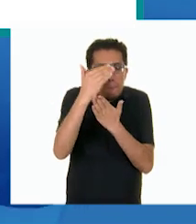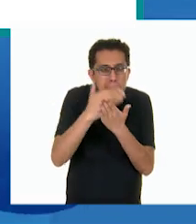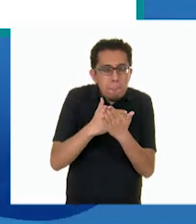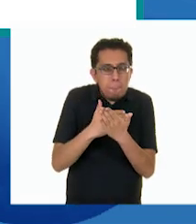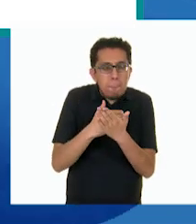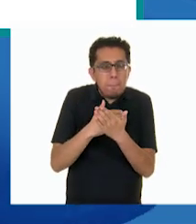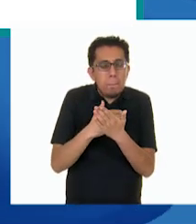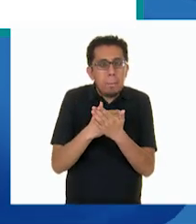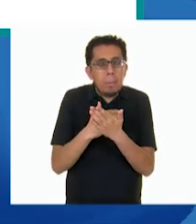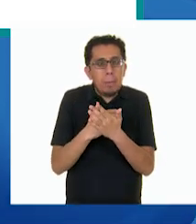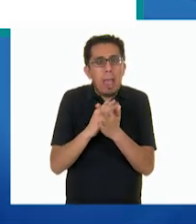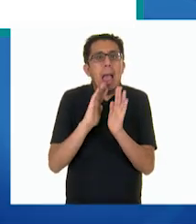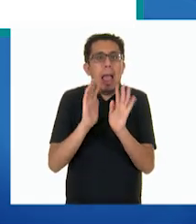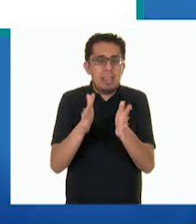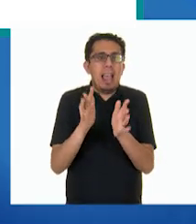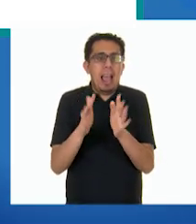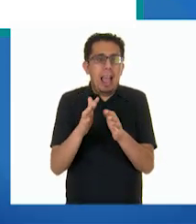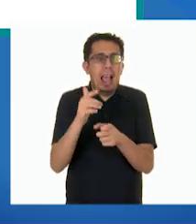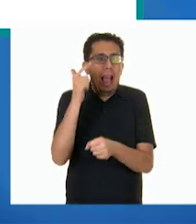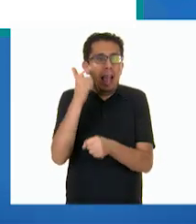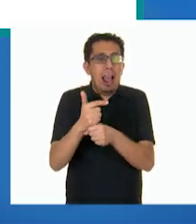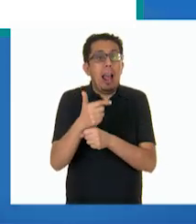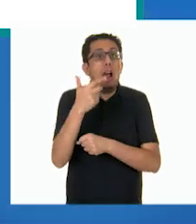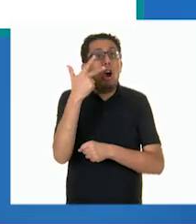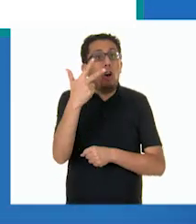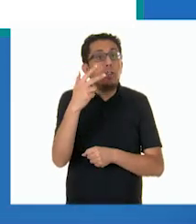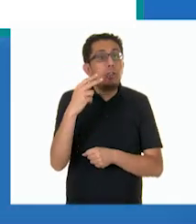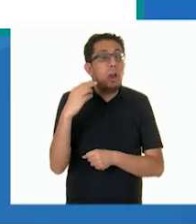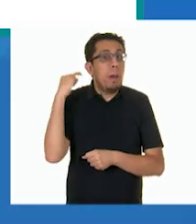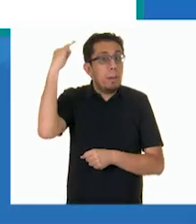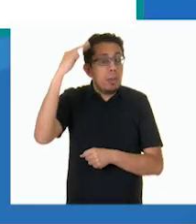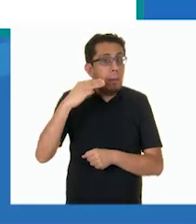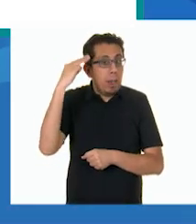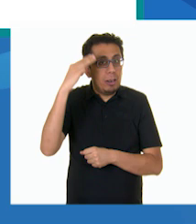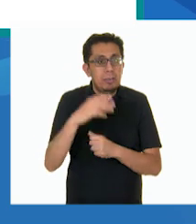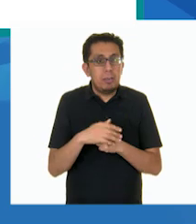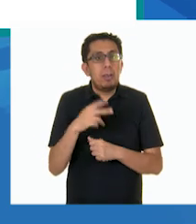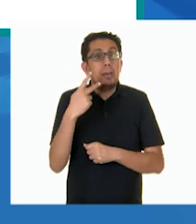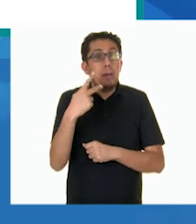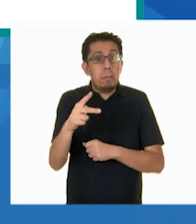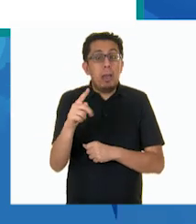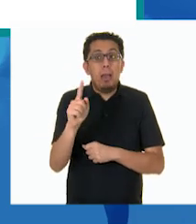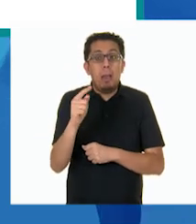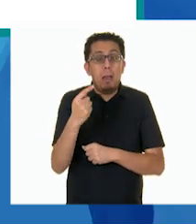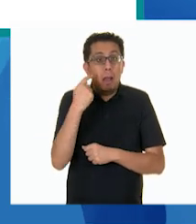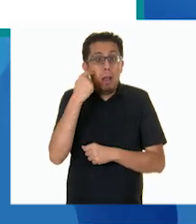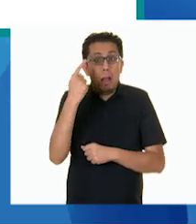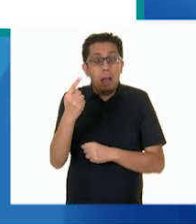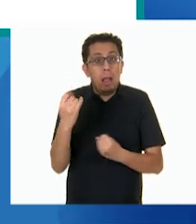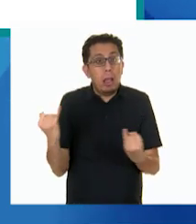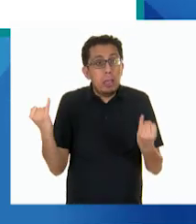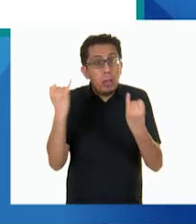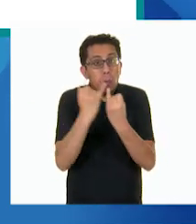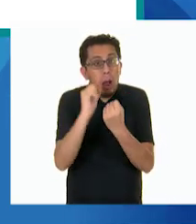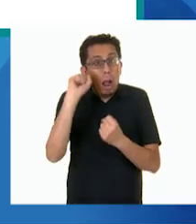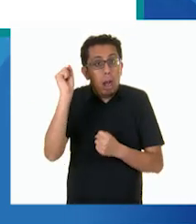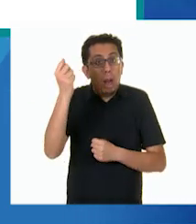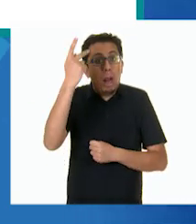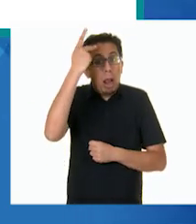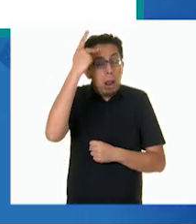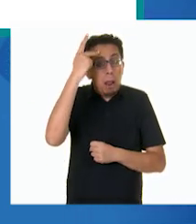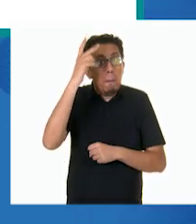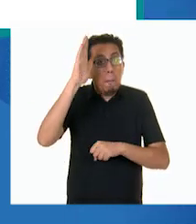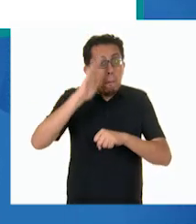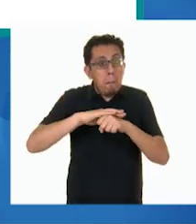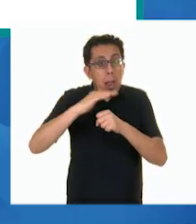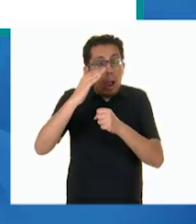primaria. Exacto, Claro. el 8 de marzo. 8 de marzo, tienen razón. Pero si te fijas, es también el mismo que en San Luis Potosí fue su temperatura